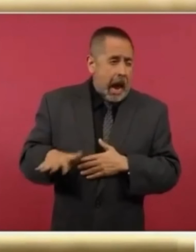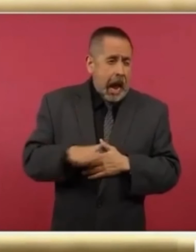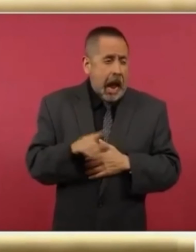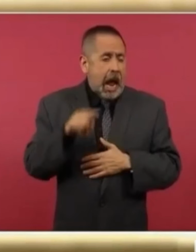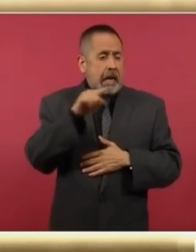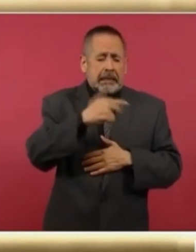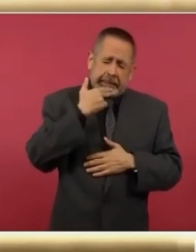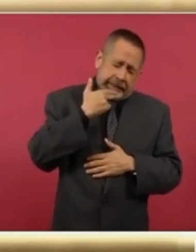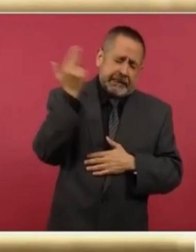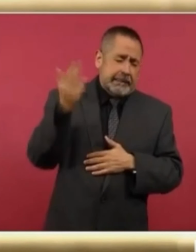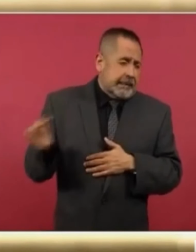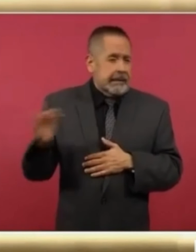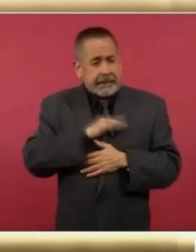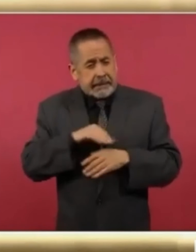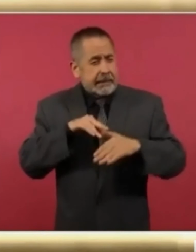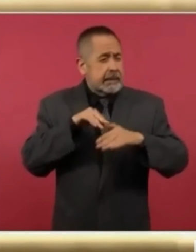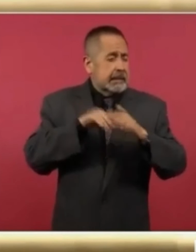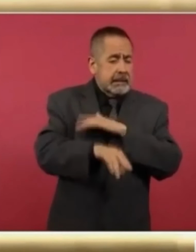arriesgando